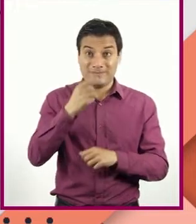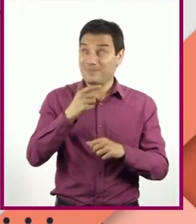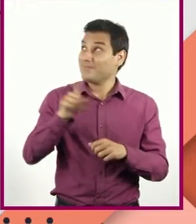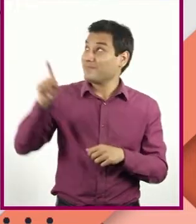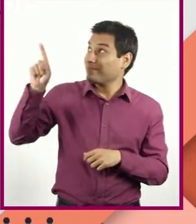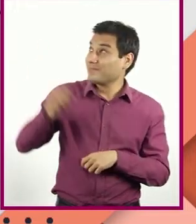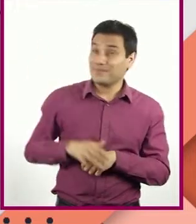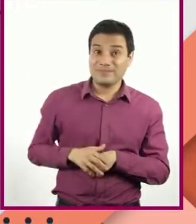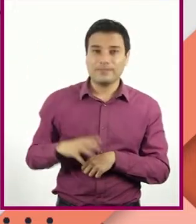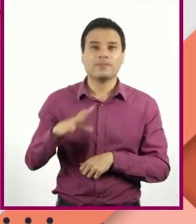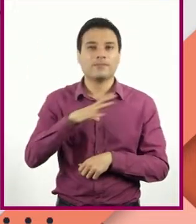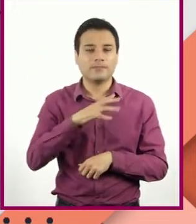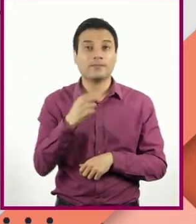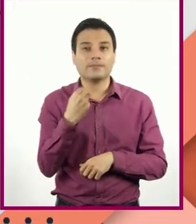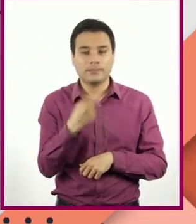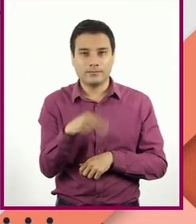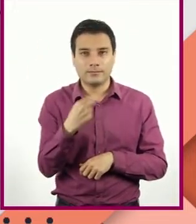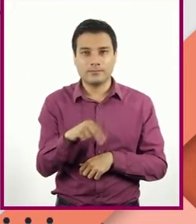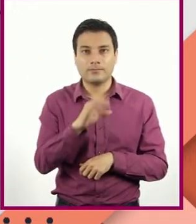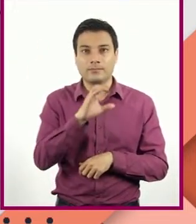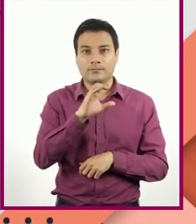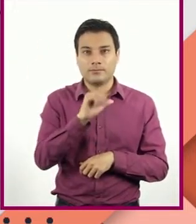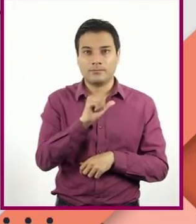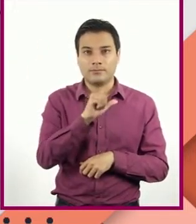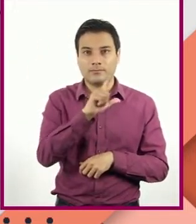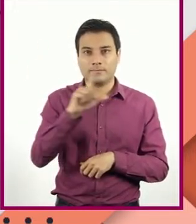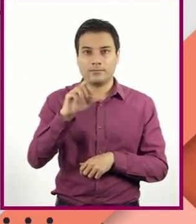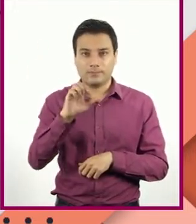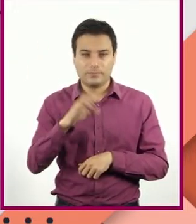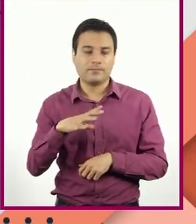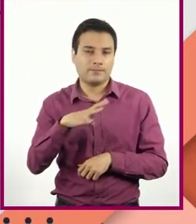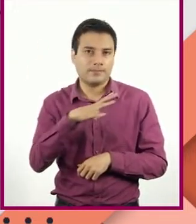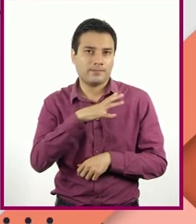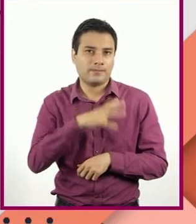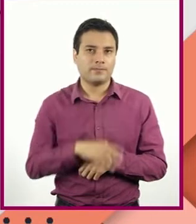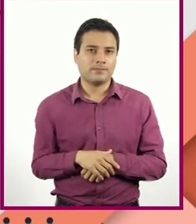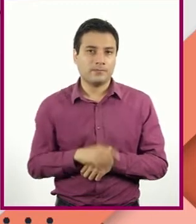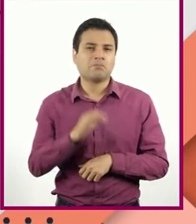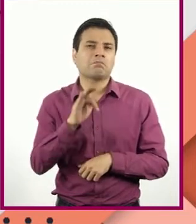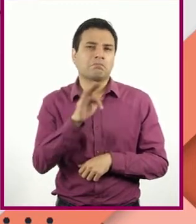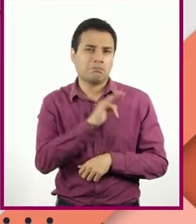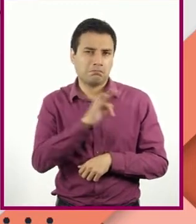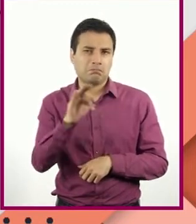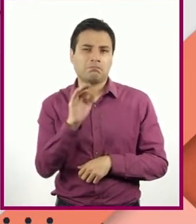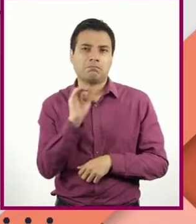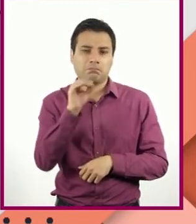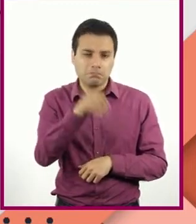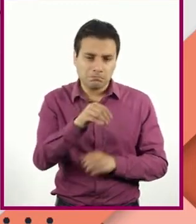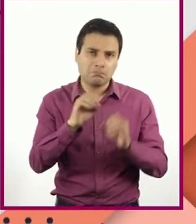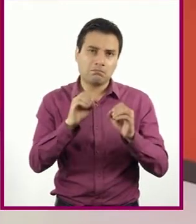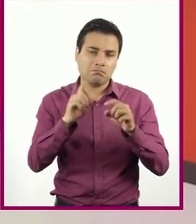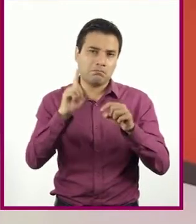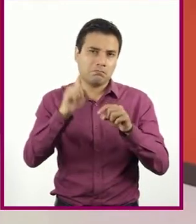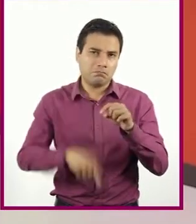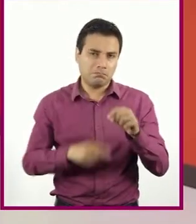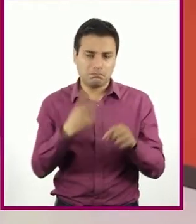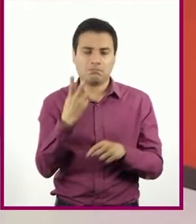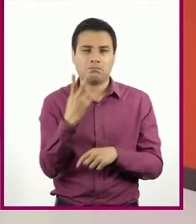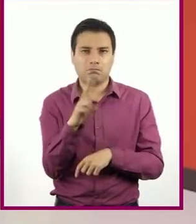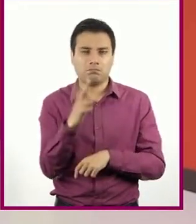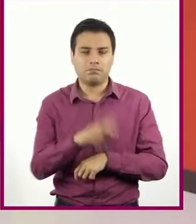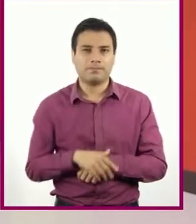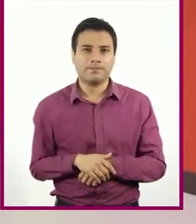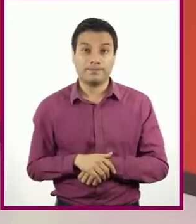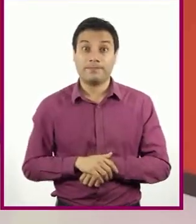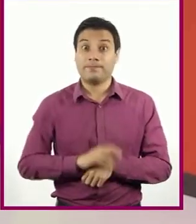viñeta y otra, aunque también dependiendo de la intención se podrían eliminar. Sí, pero no